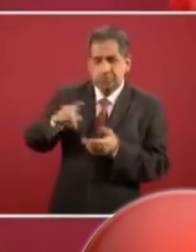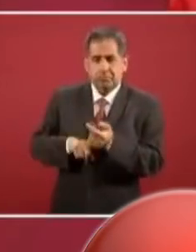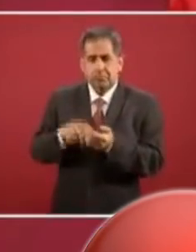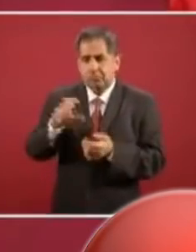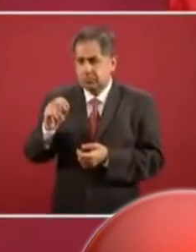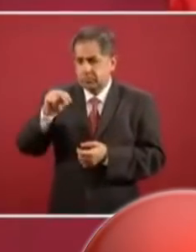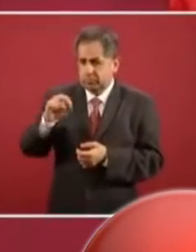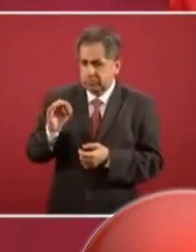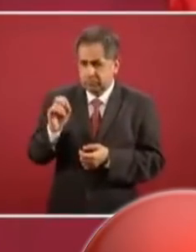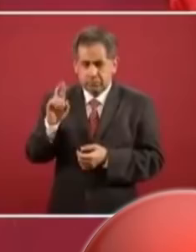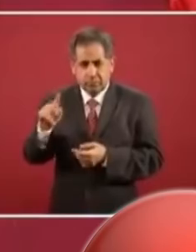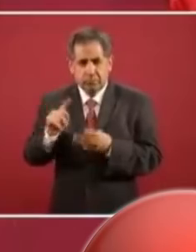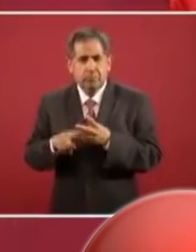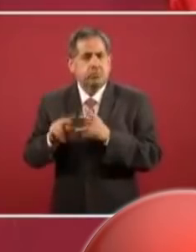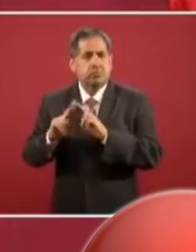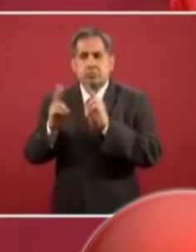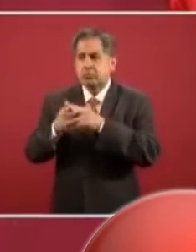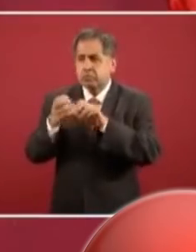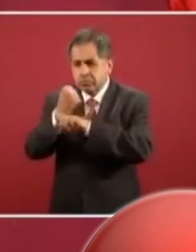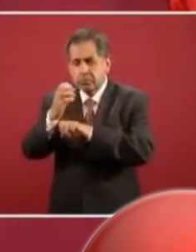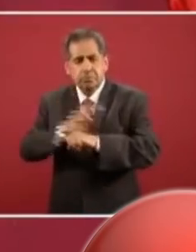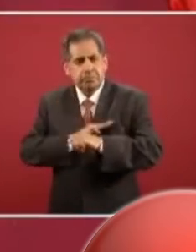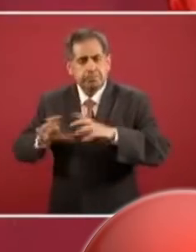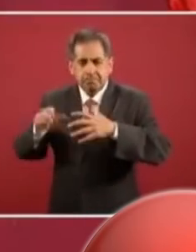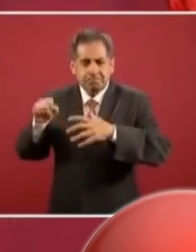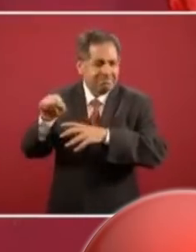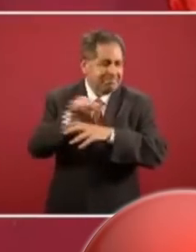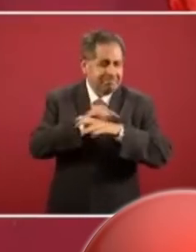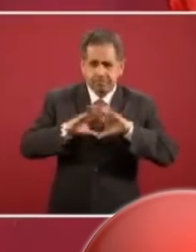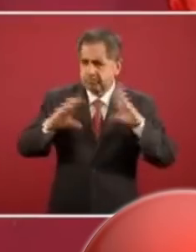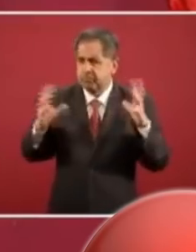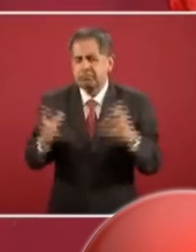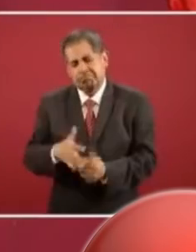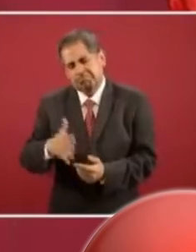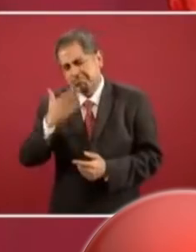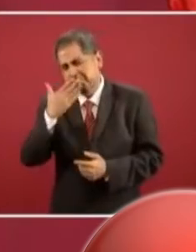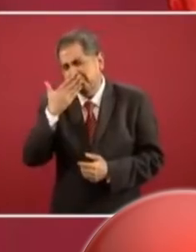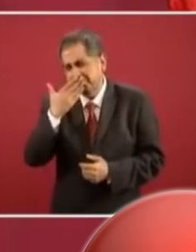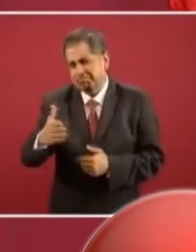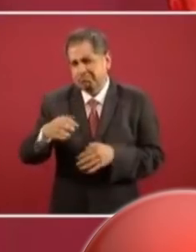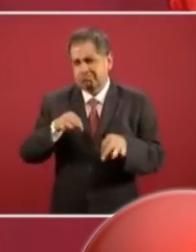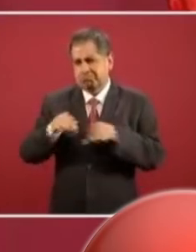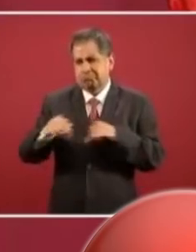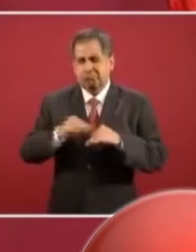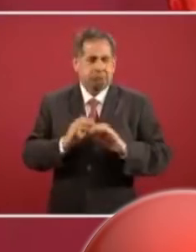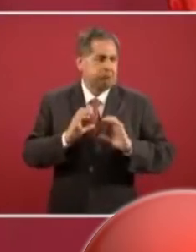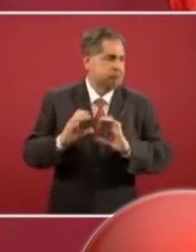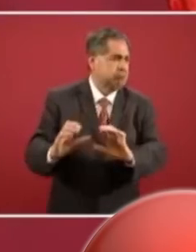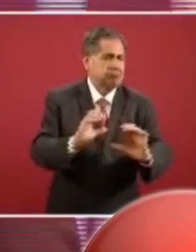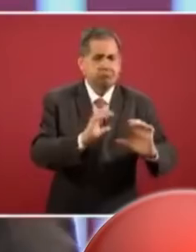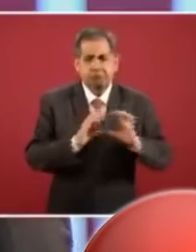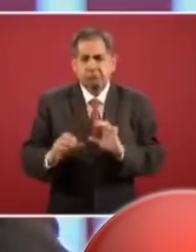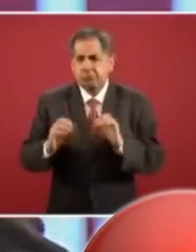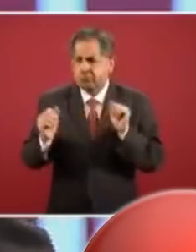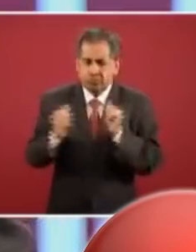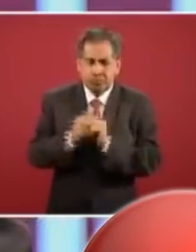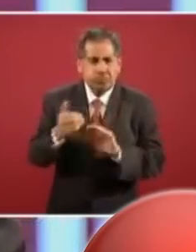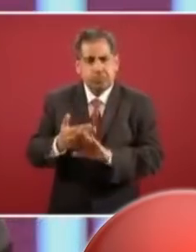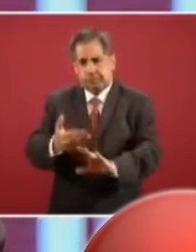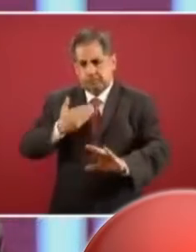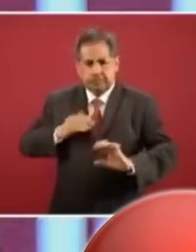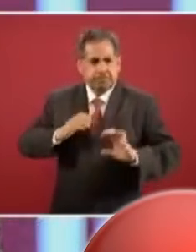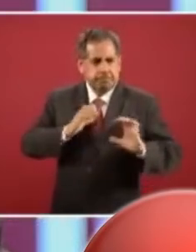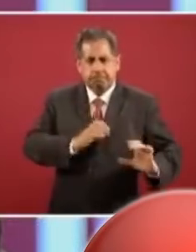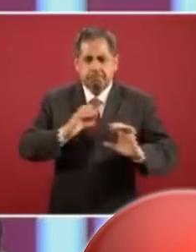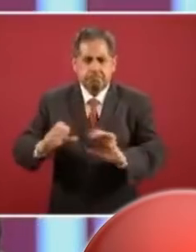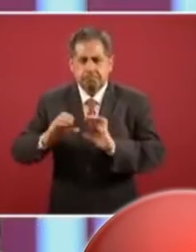CONAFOR, las unidades estatales, las unidades municipales, han hecho una gran labor por prevenir con mucha anticipación